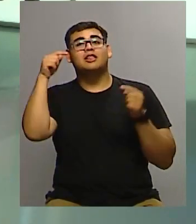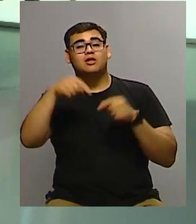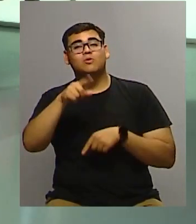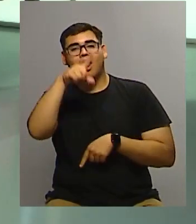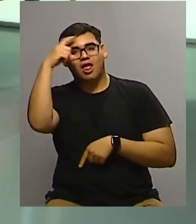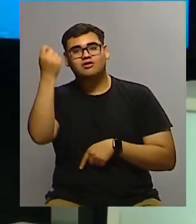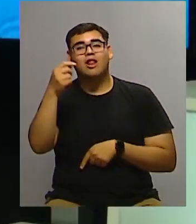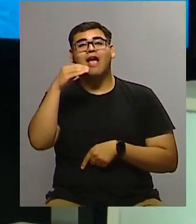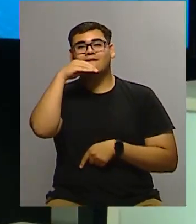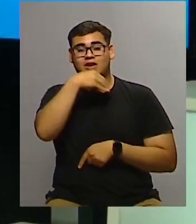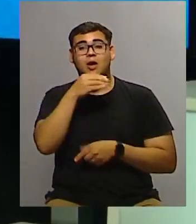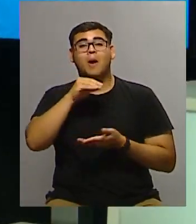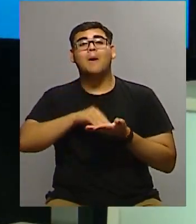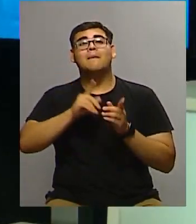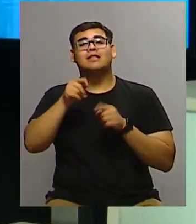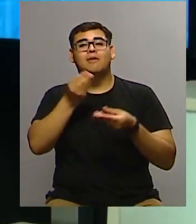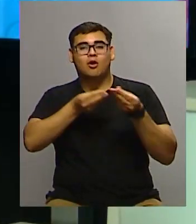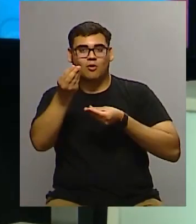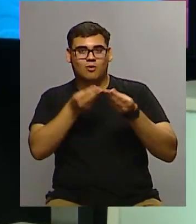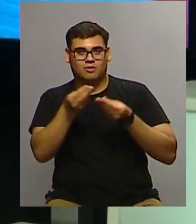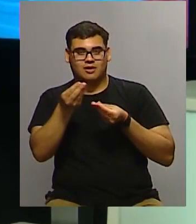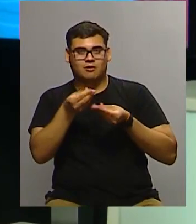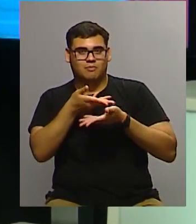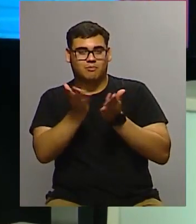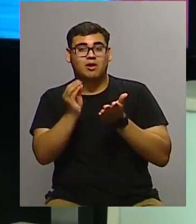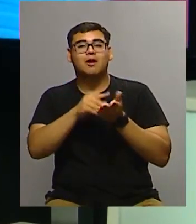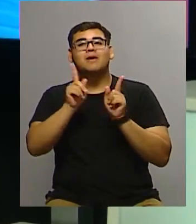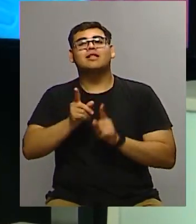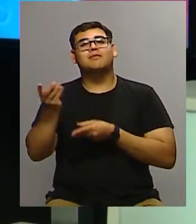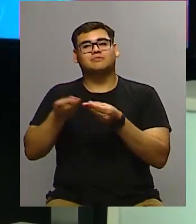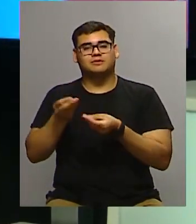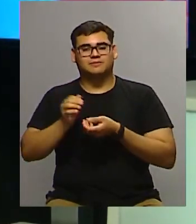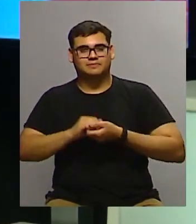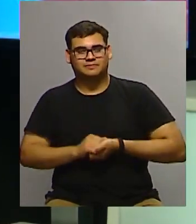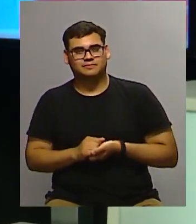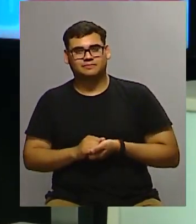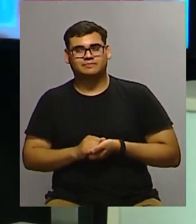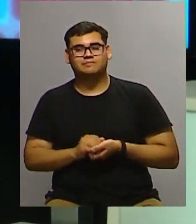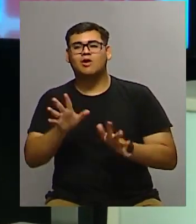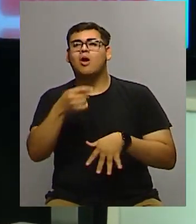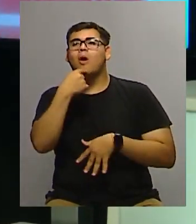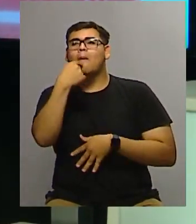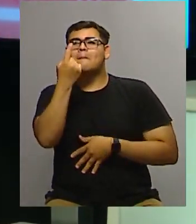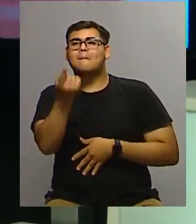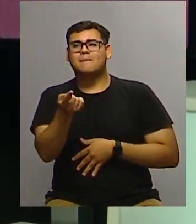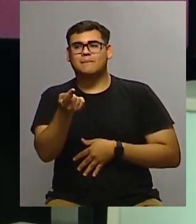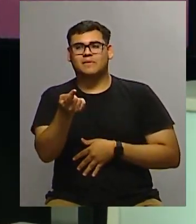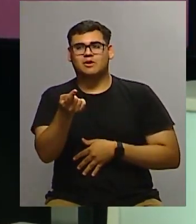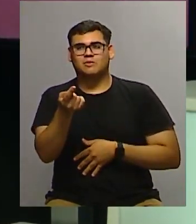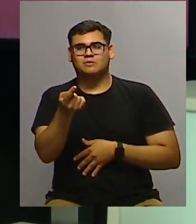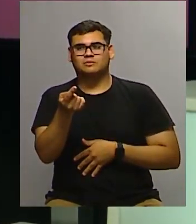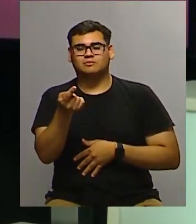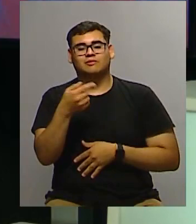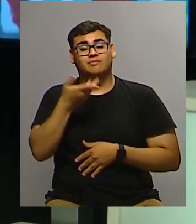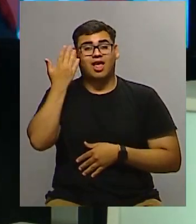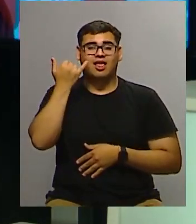Vitivinicultura, contador público nacional y además empresario. Martín, quería preguntarte un poco cómo es, hablábamos ya